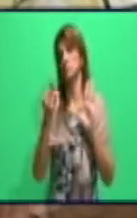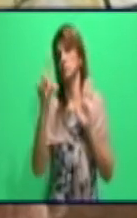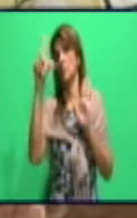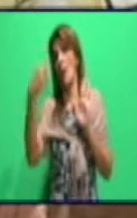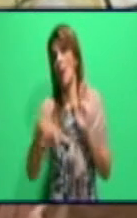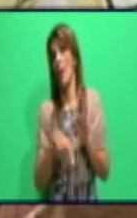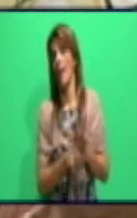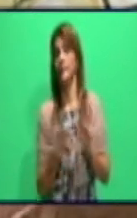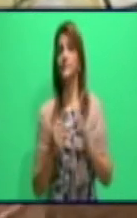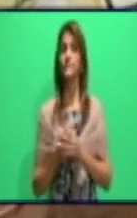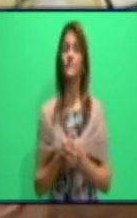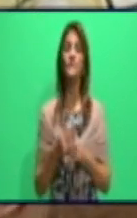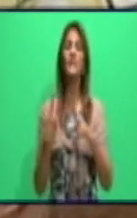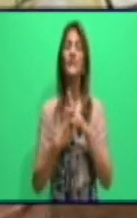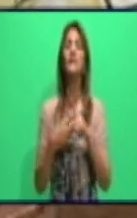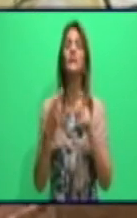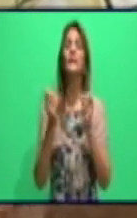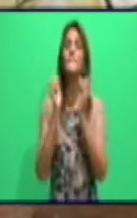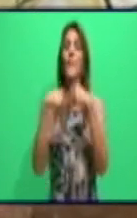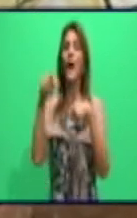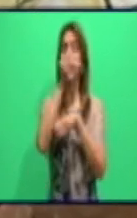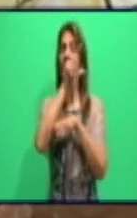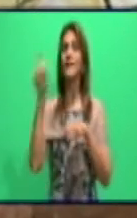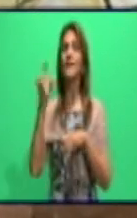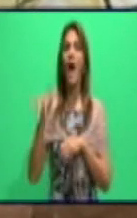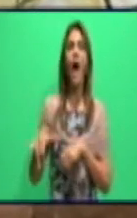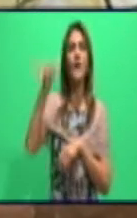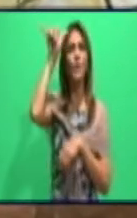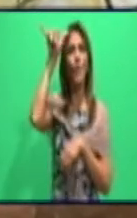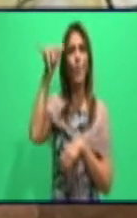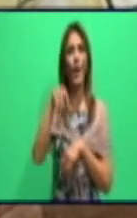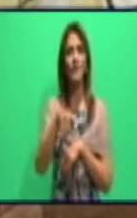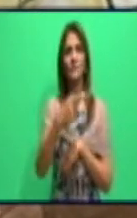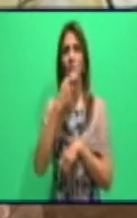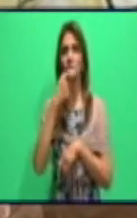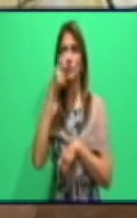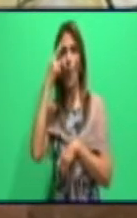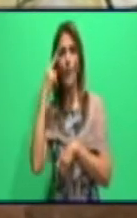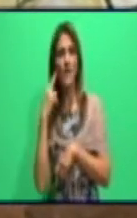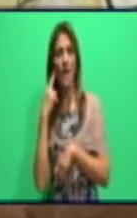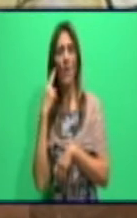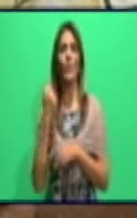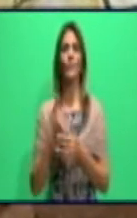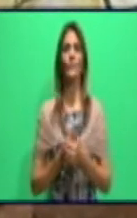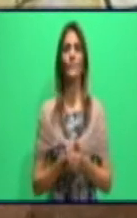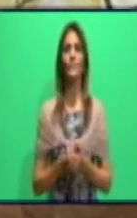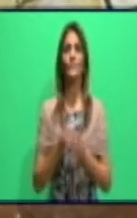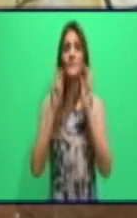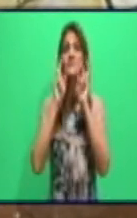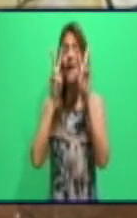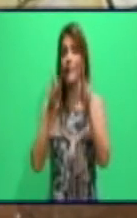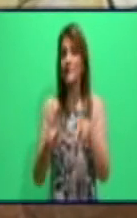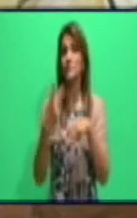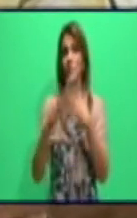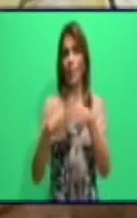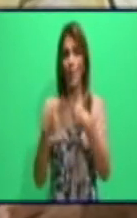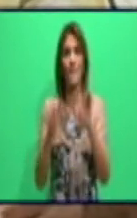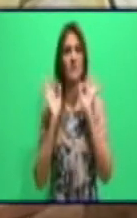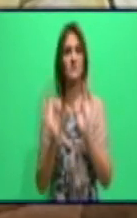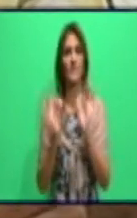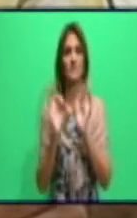de aeropuerto viejo que se ha convertido en una problemática en los últimos tiempos se